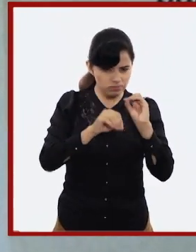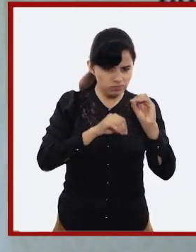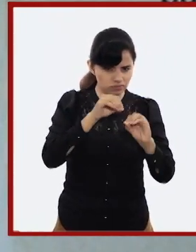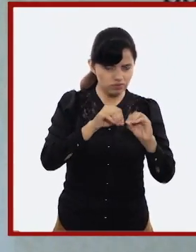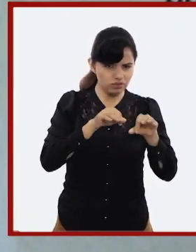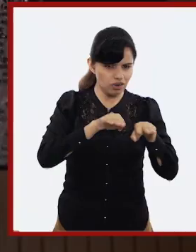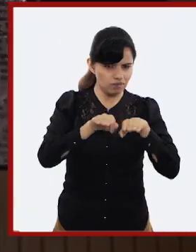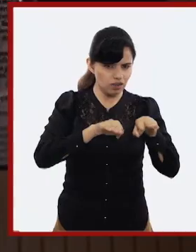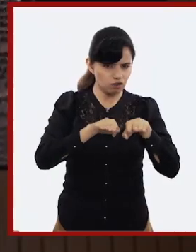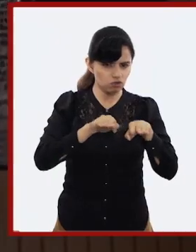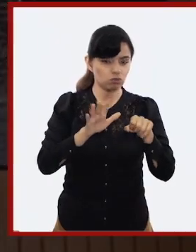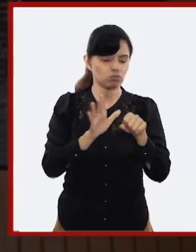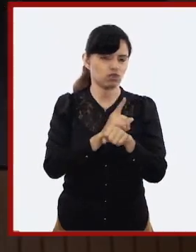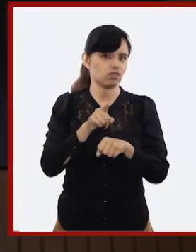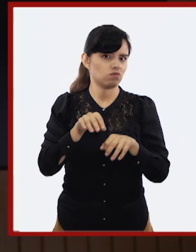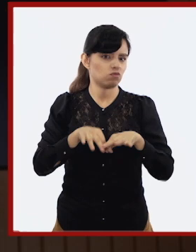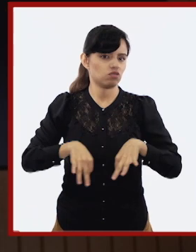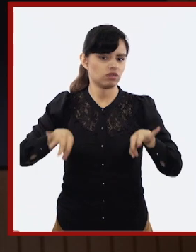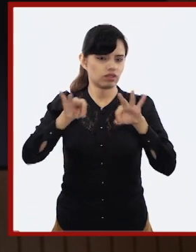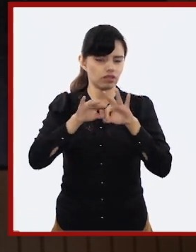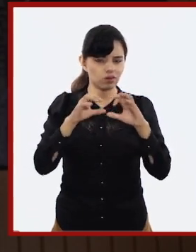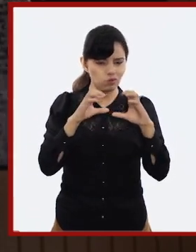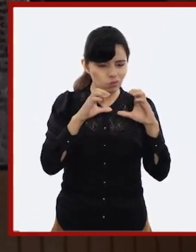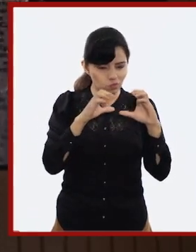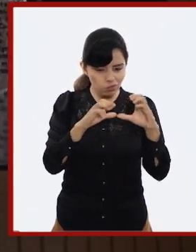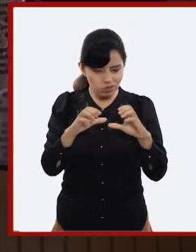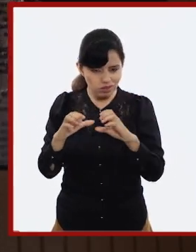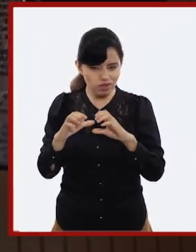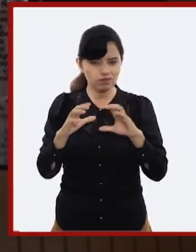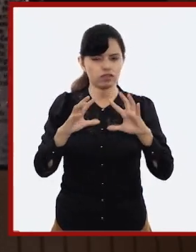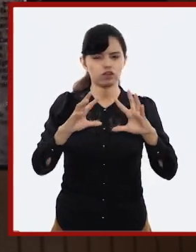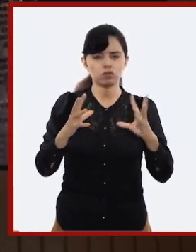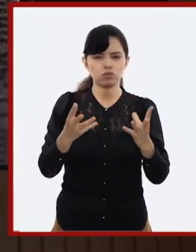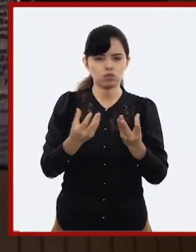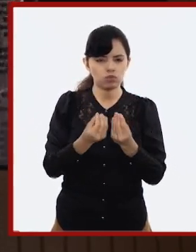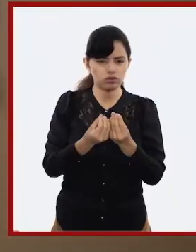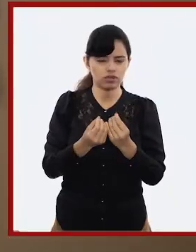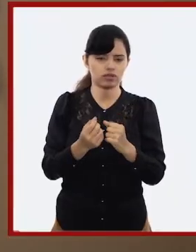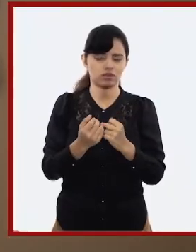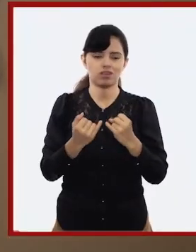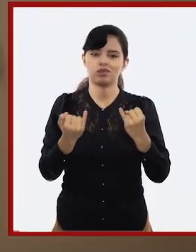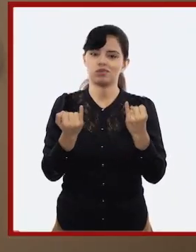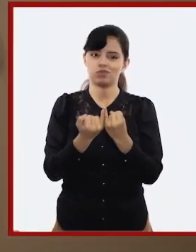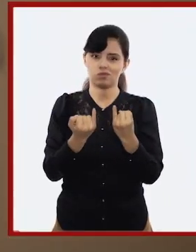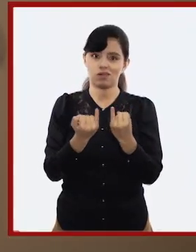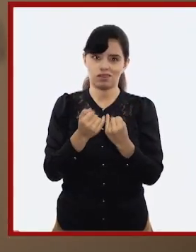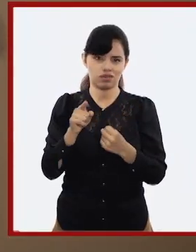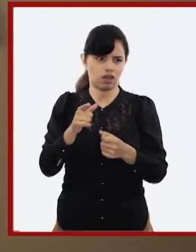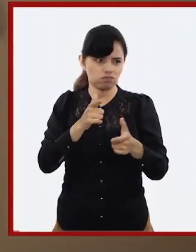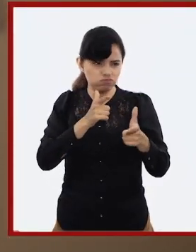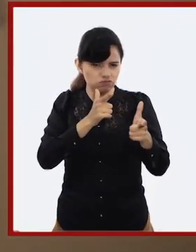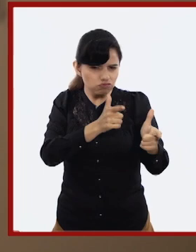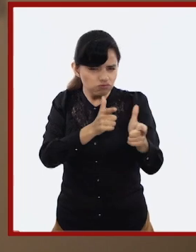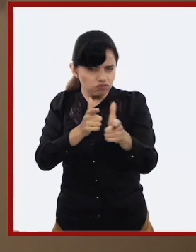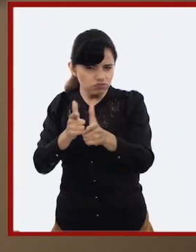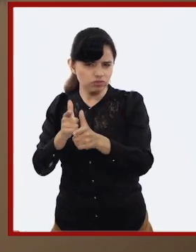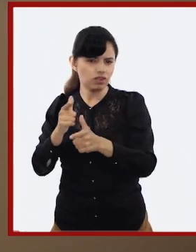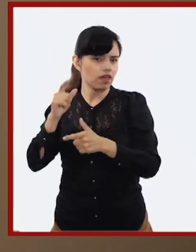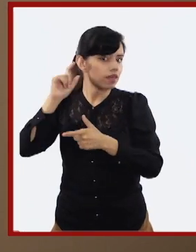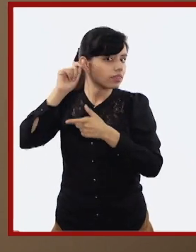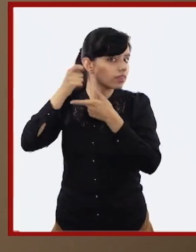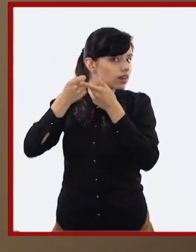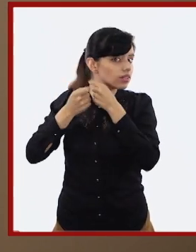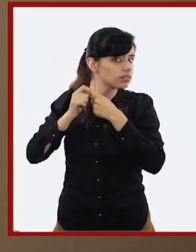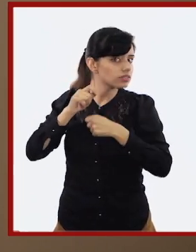fundamentales porque eran las que cuidaban, acompañaban y también echaban balas, se cortaban las trenzas,